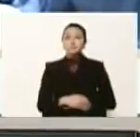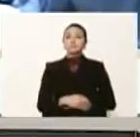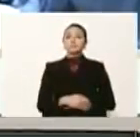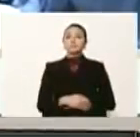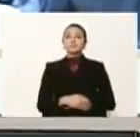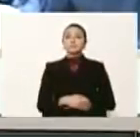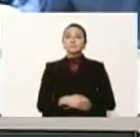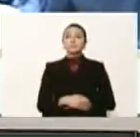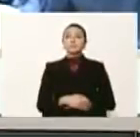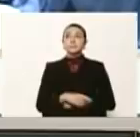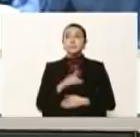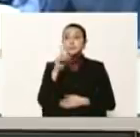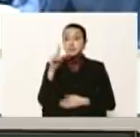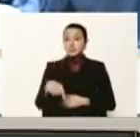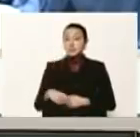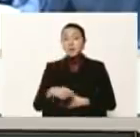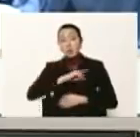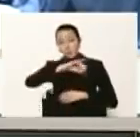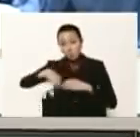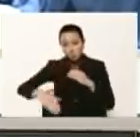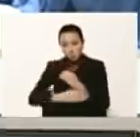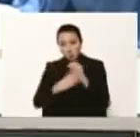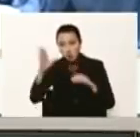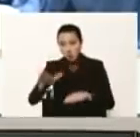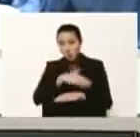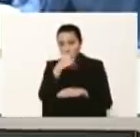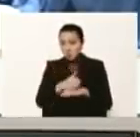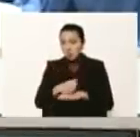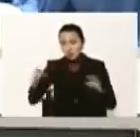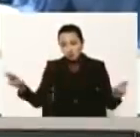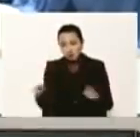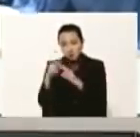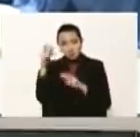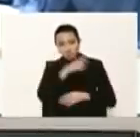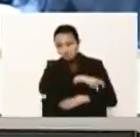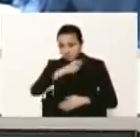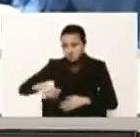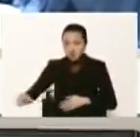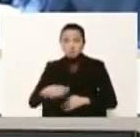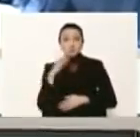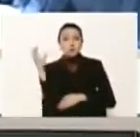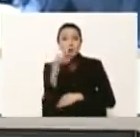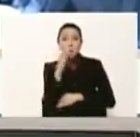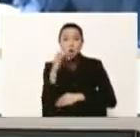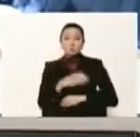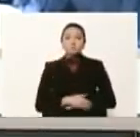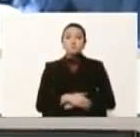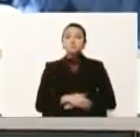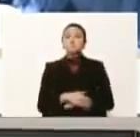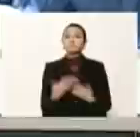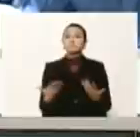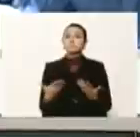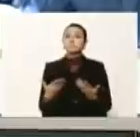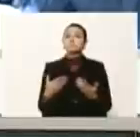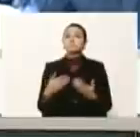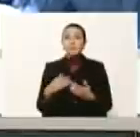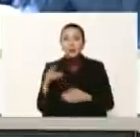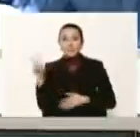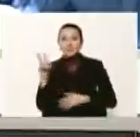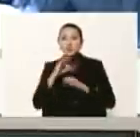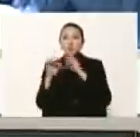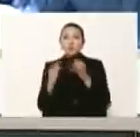Guaidó se retrata con connotados narcotraficantes colombianos bajo la promesa de entregar el territorio